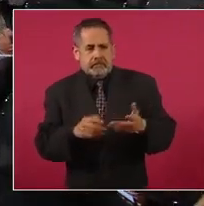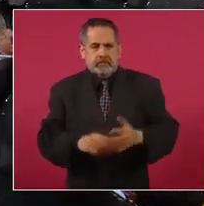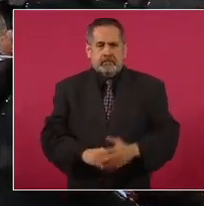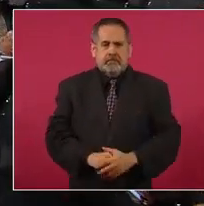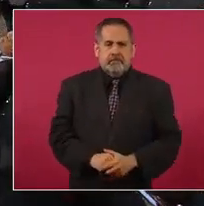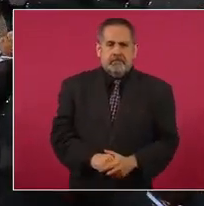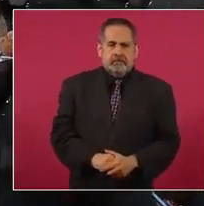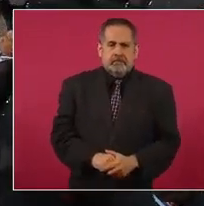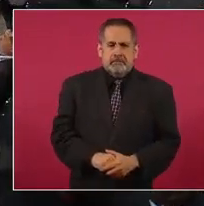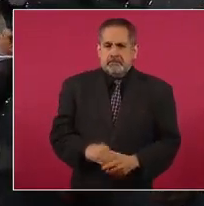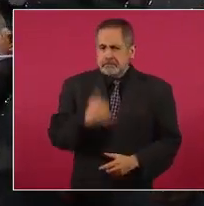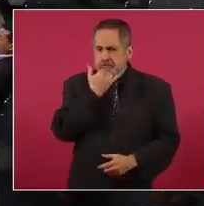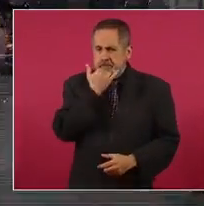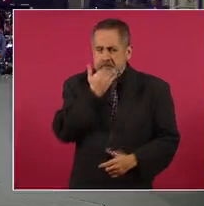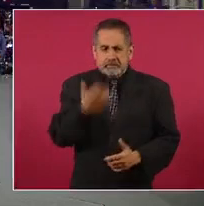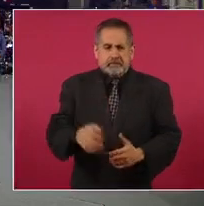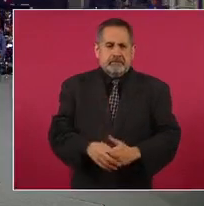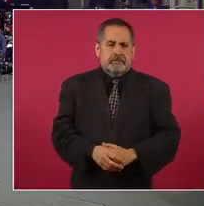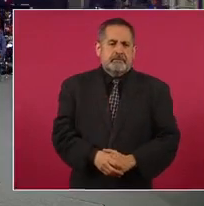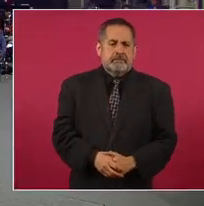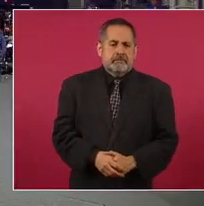¿Mande?